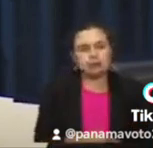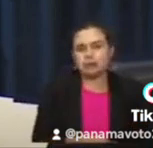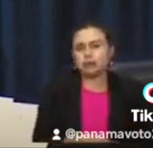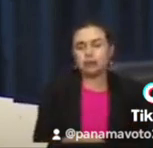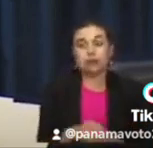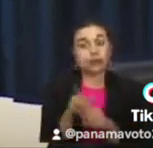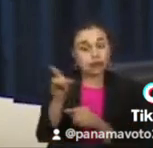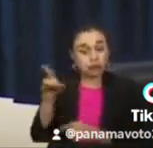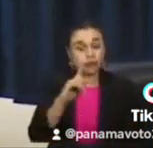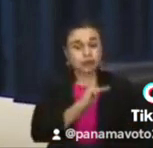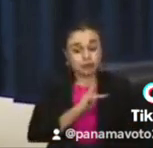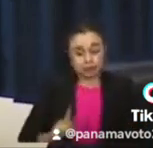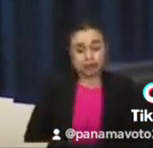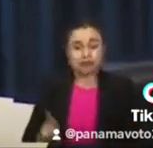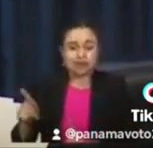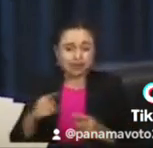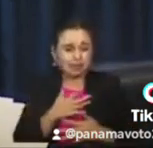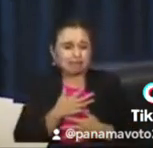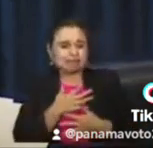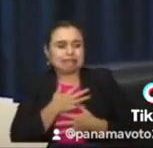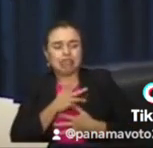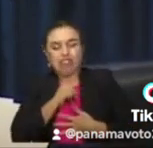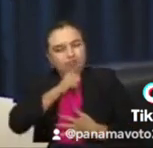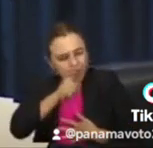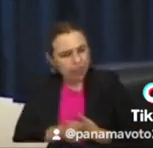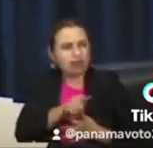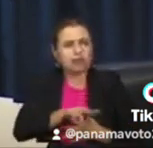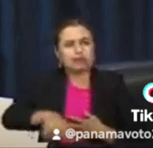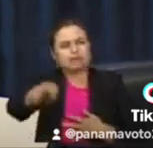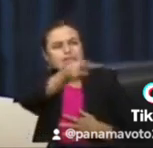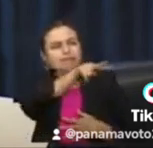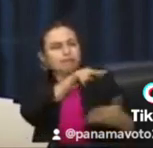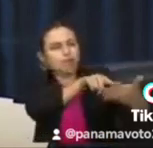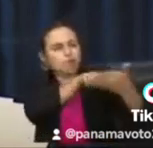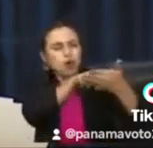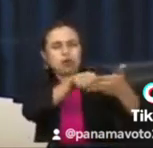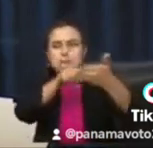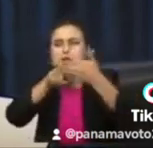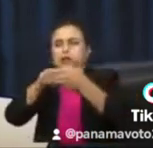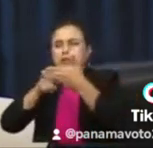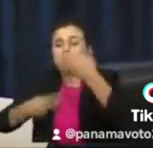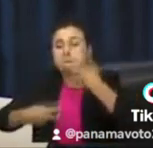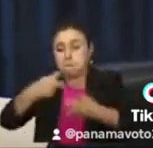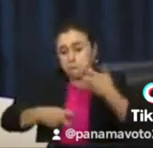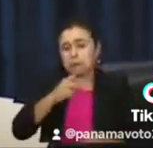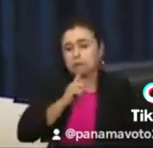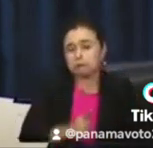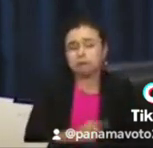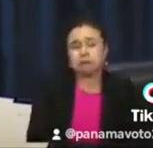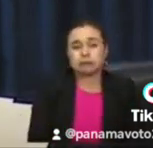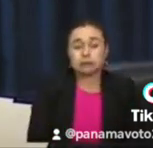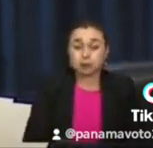de alguna forma se siente solidario ante esta situación. Y por eso que hoy lo presentamos recogiendo